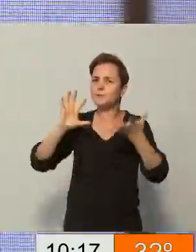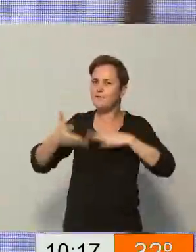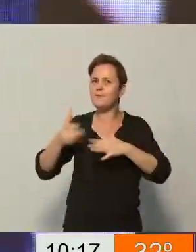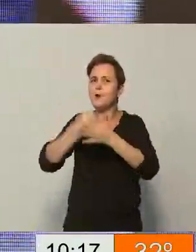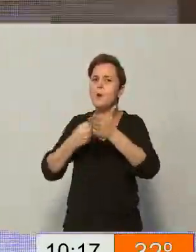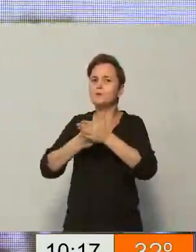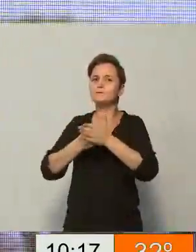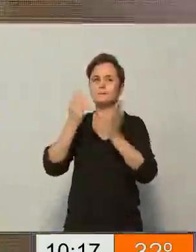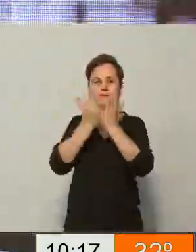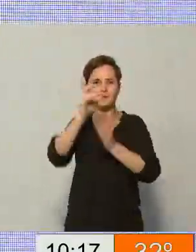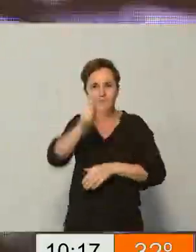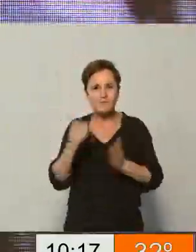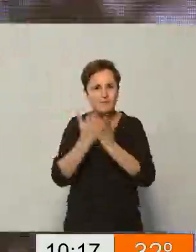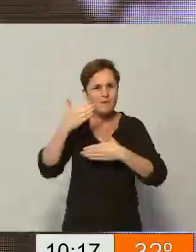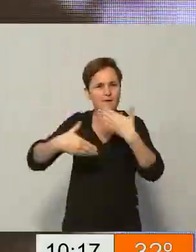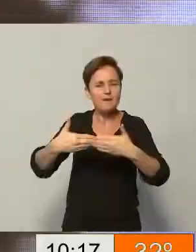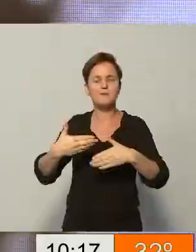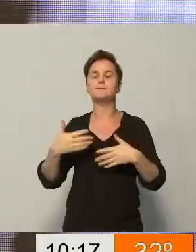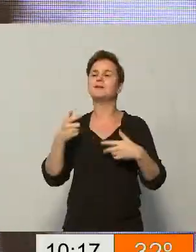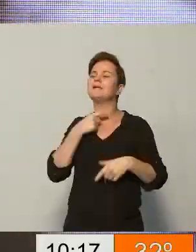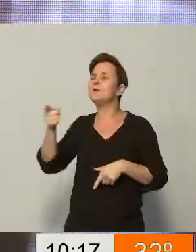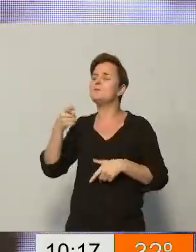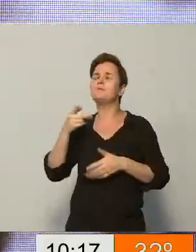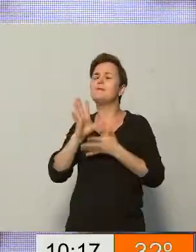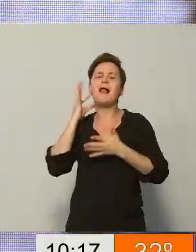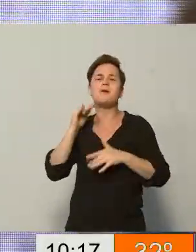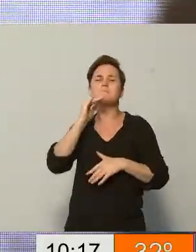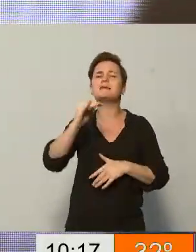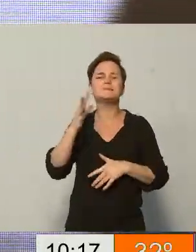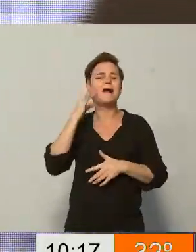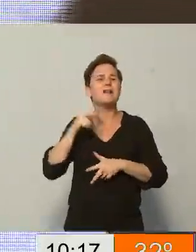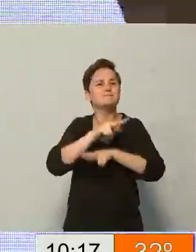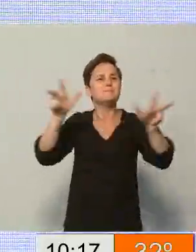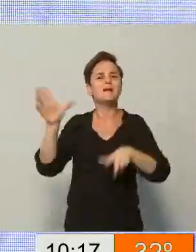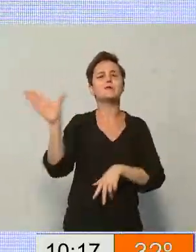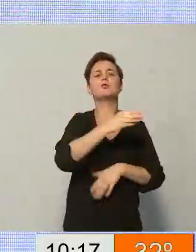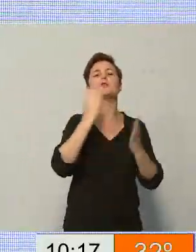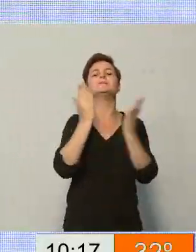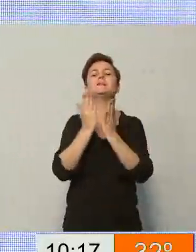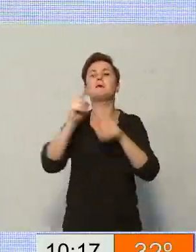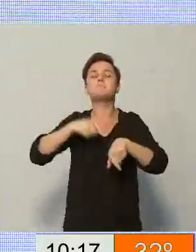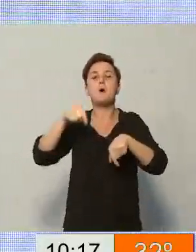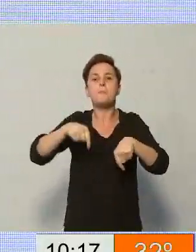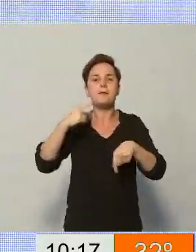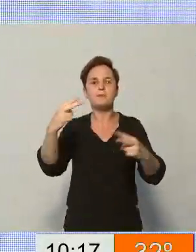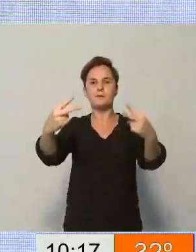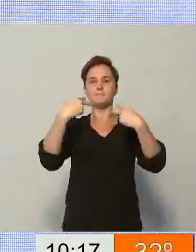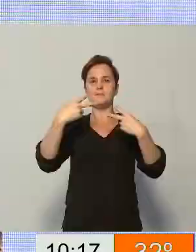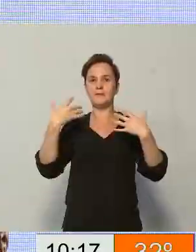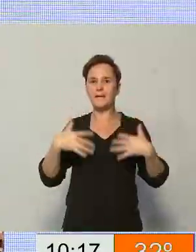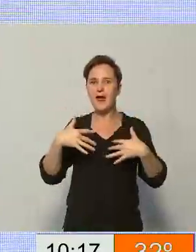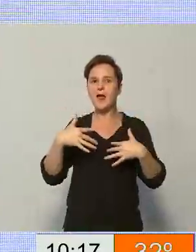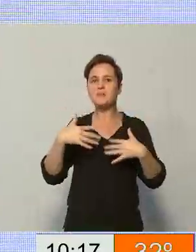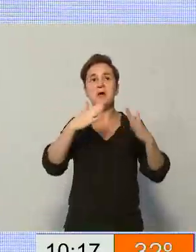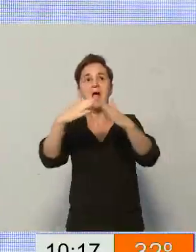militancia estudiantil. Y que lo que quiero ahora es que le des un mensaje a aquellos estudiantes que en este momento nos están mirando desde